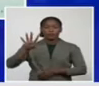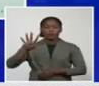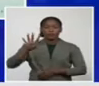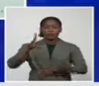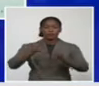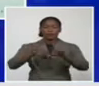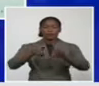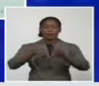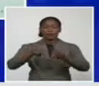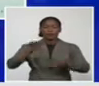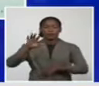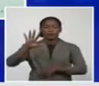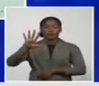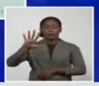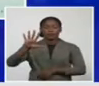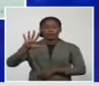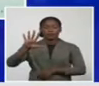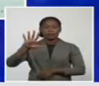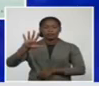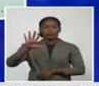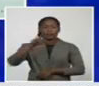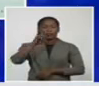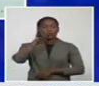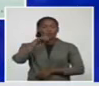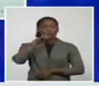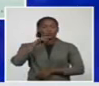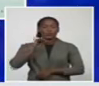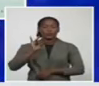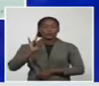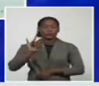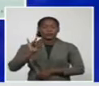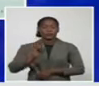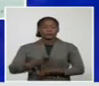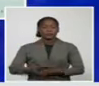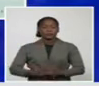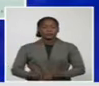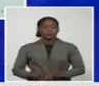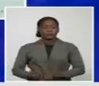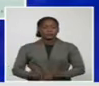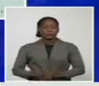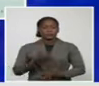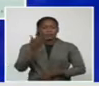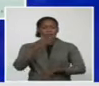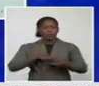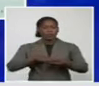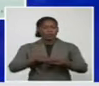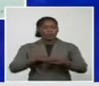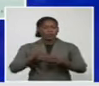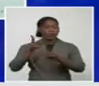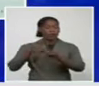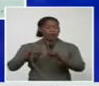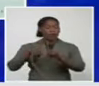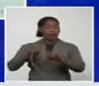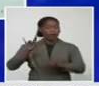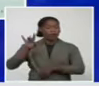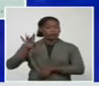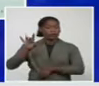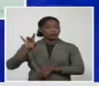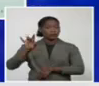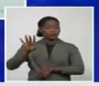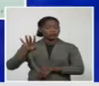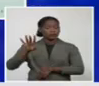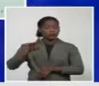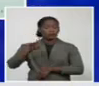5 y el municipio Cotorro 7. Digo, 5 no, Regla 15 y el municipio